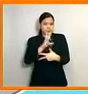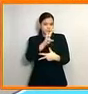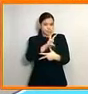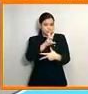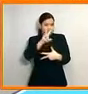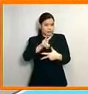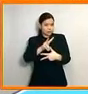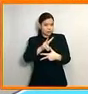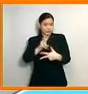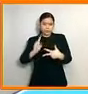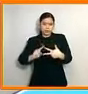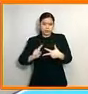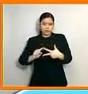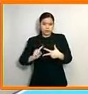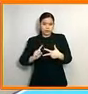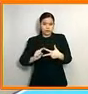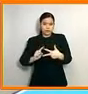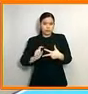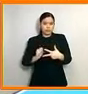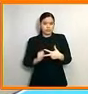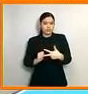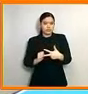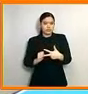62, segundo número ganador.